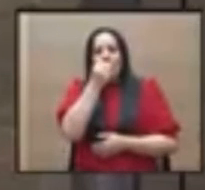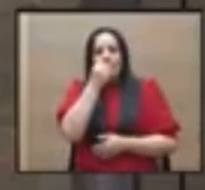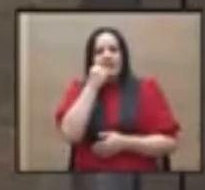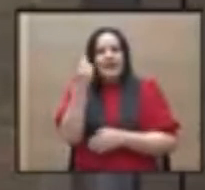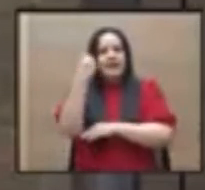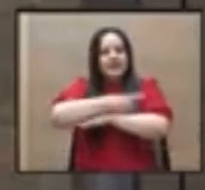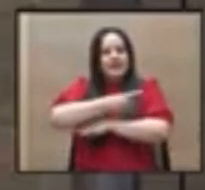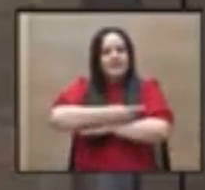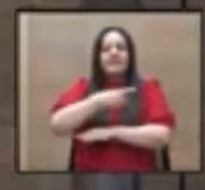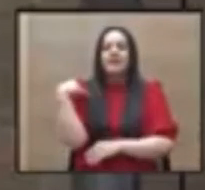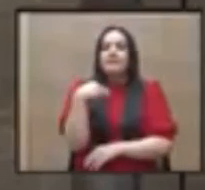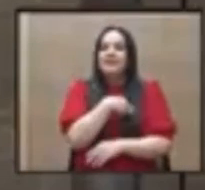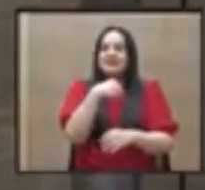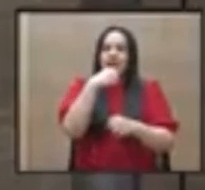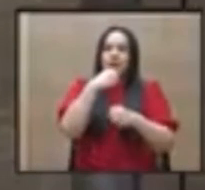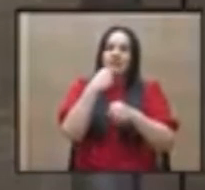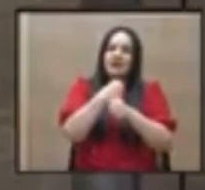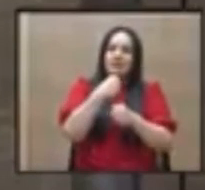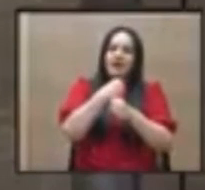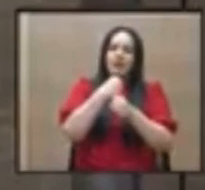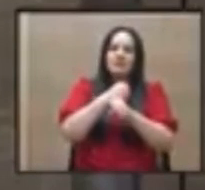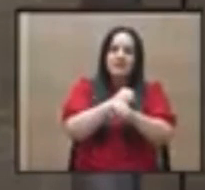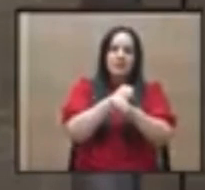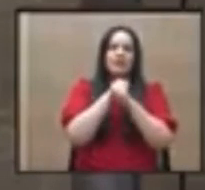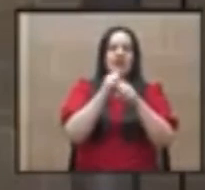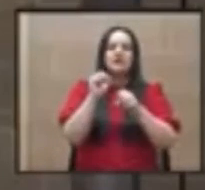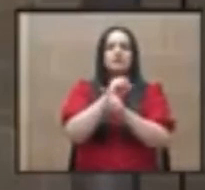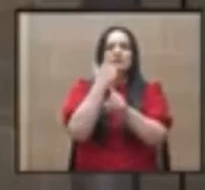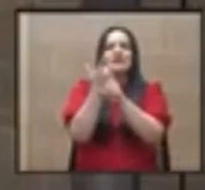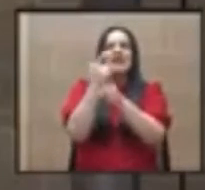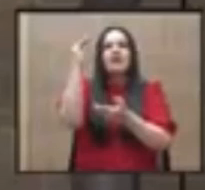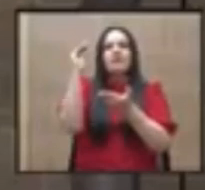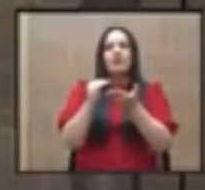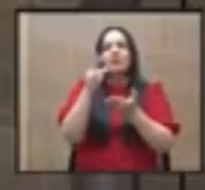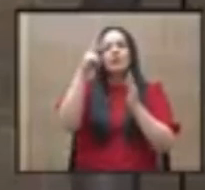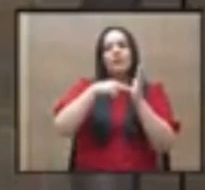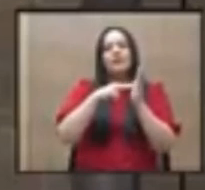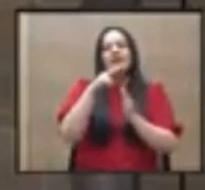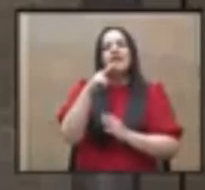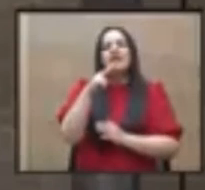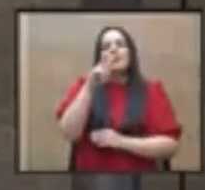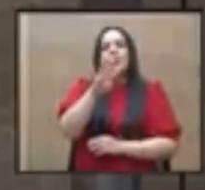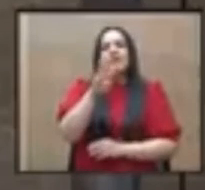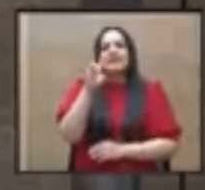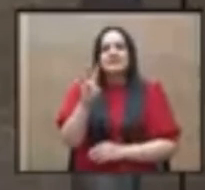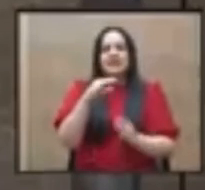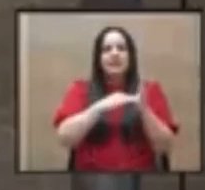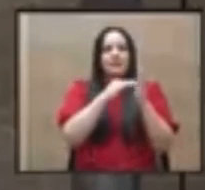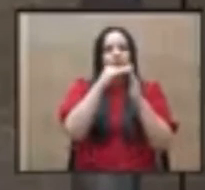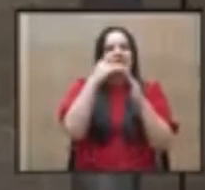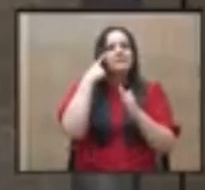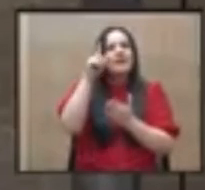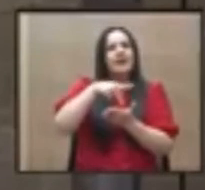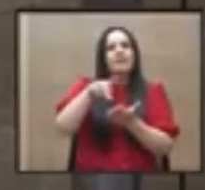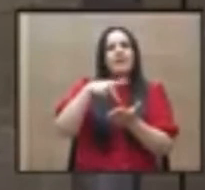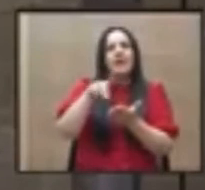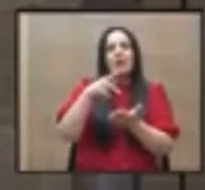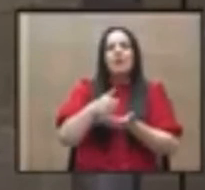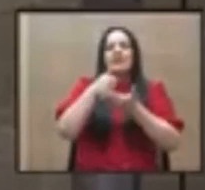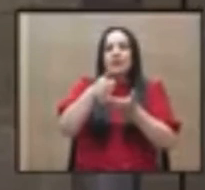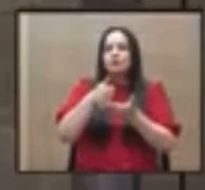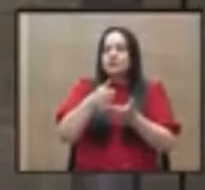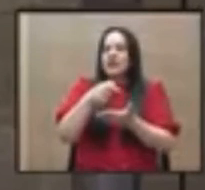En el Ministerio de Trabajo y Seguridad Social recortan 2.047 millones para el pago de auxilio